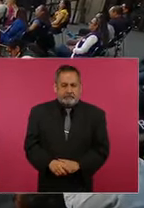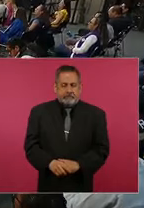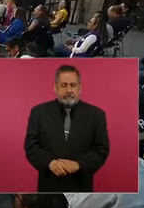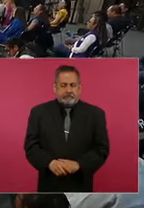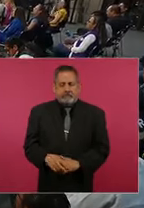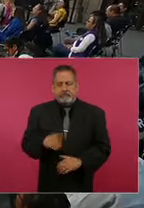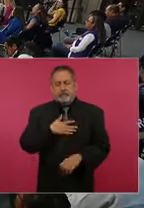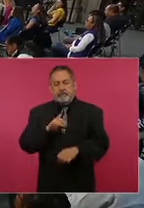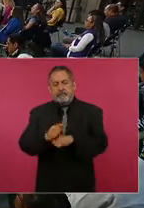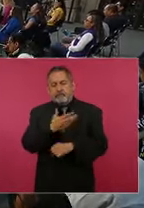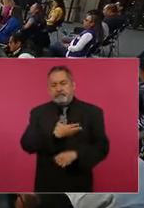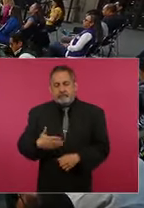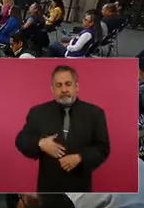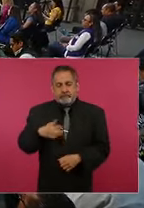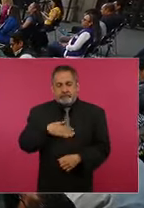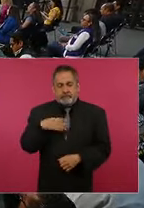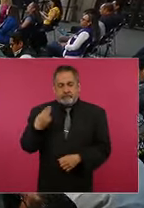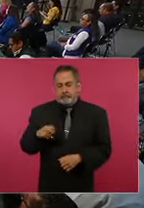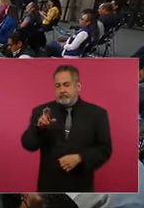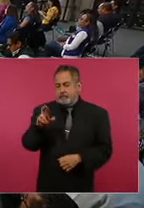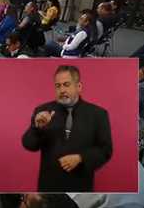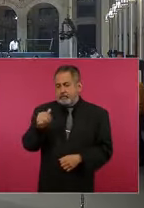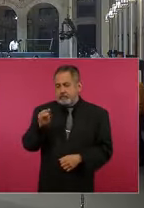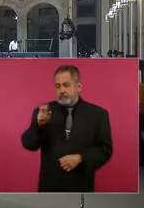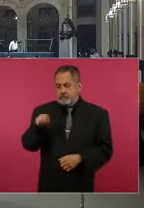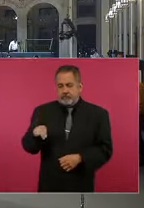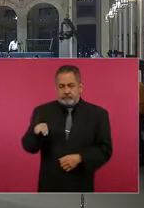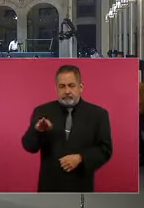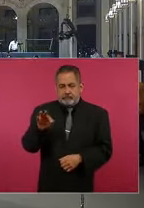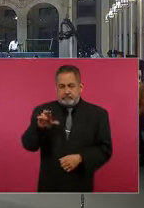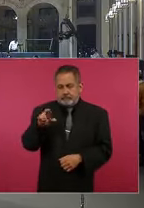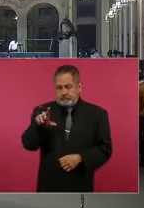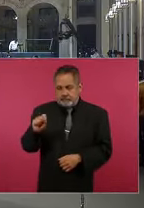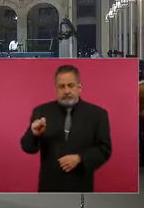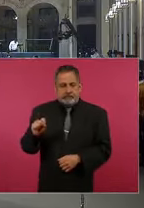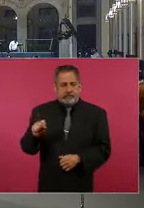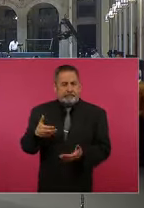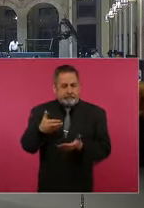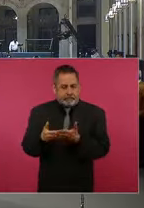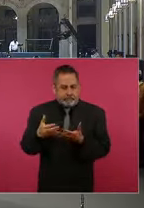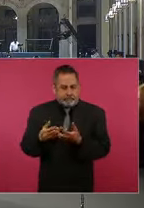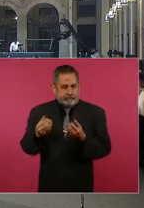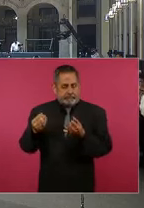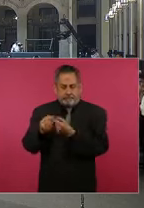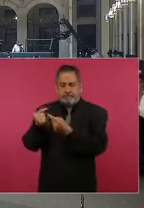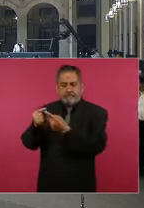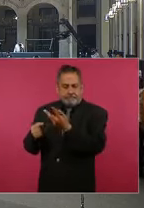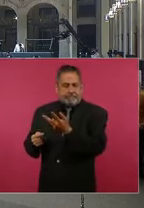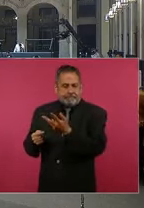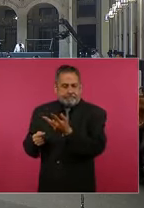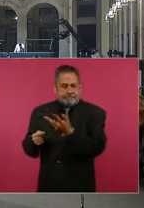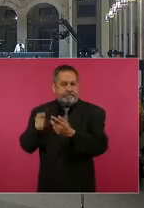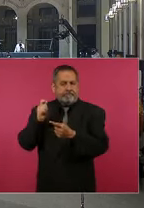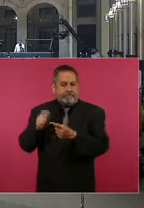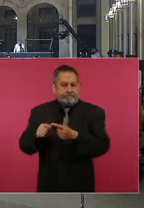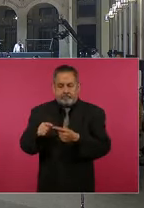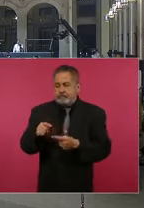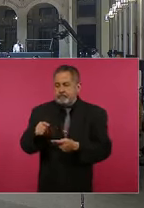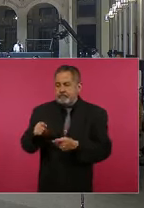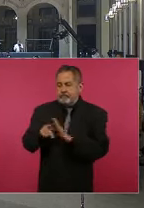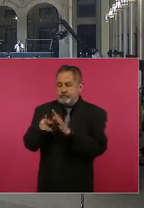Muy buenos días, presidente. Ramón Flores del Centinela Informa and the Humanoid, y ahorita voy a mencionar también a lo que es El